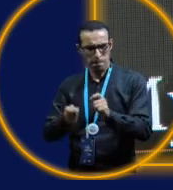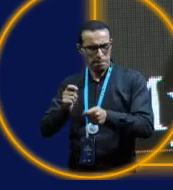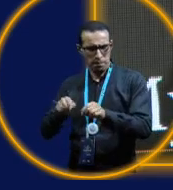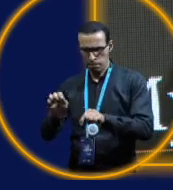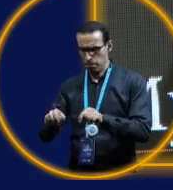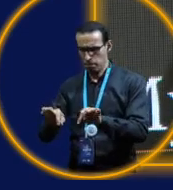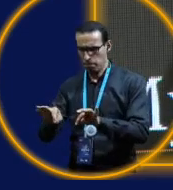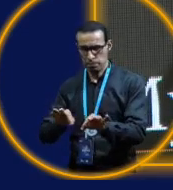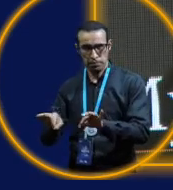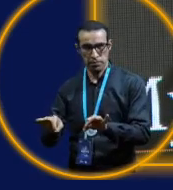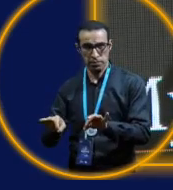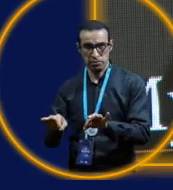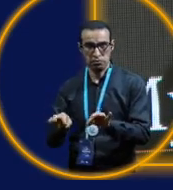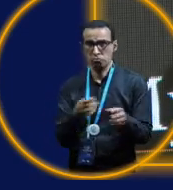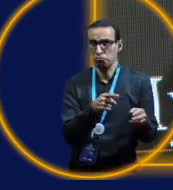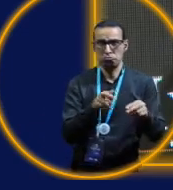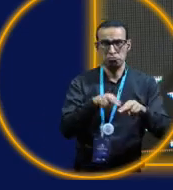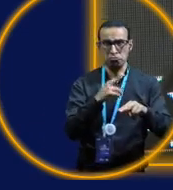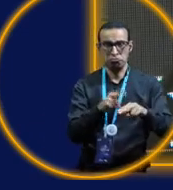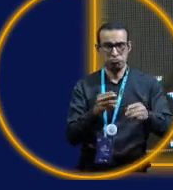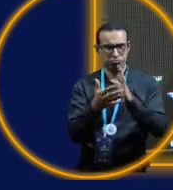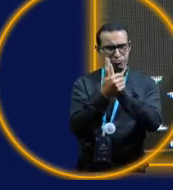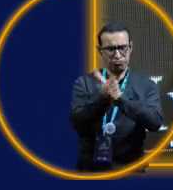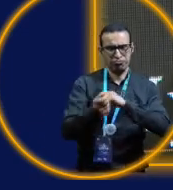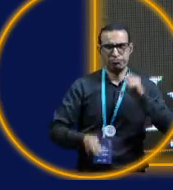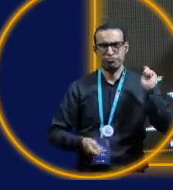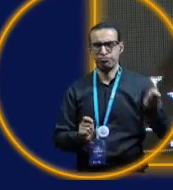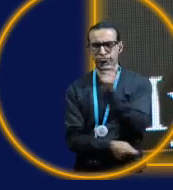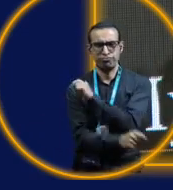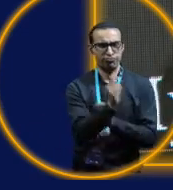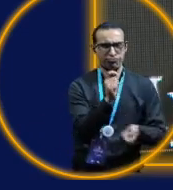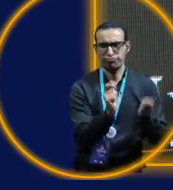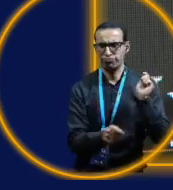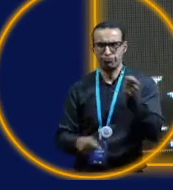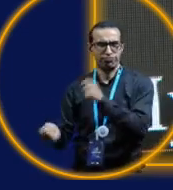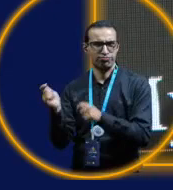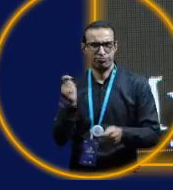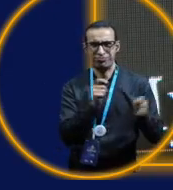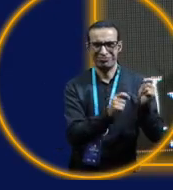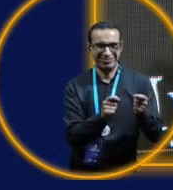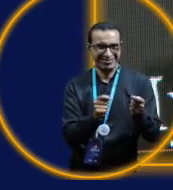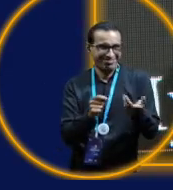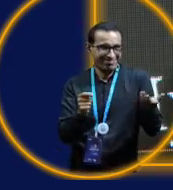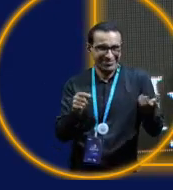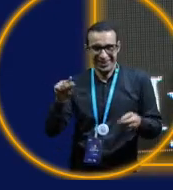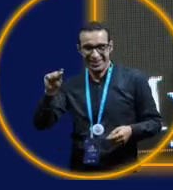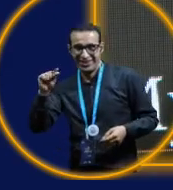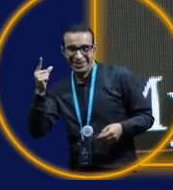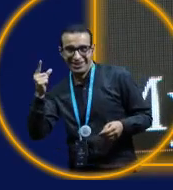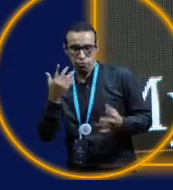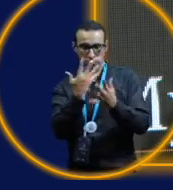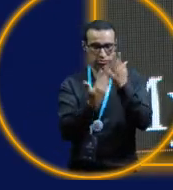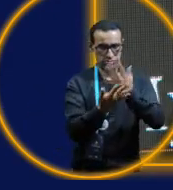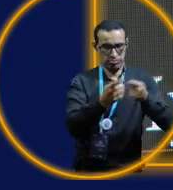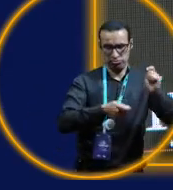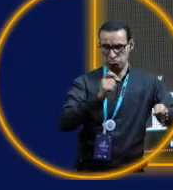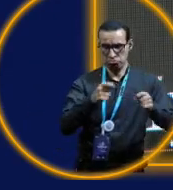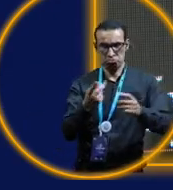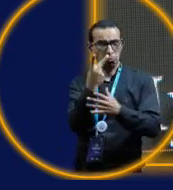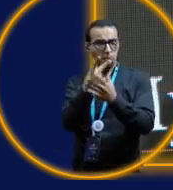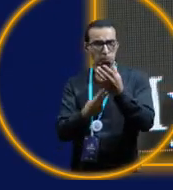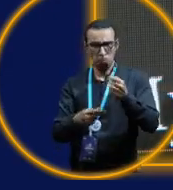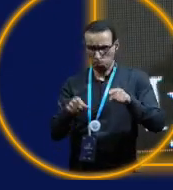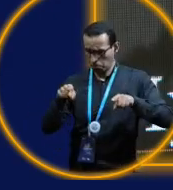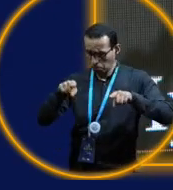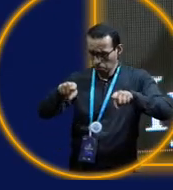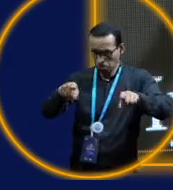Sudamericana y también hay gente que es experta que es en estos instrumentos digitales y creo que es lo que vamos a ver nunca vamos a tener un